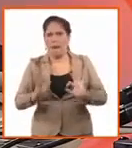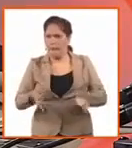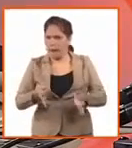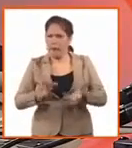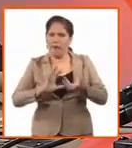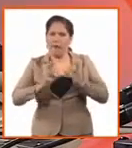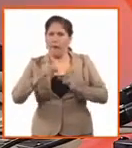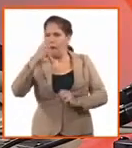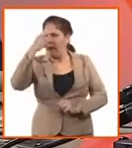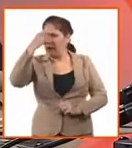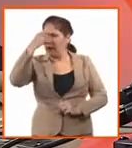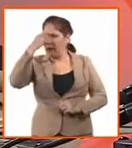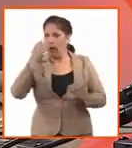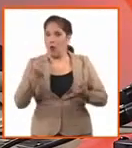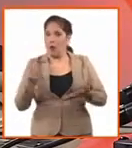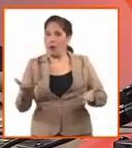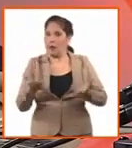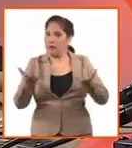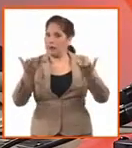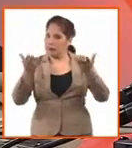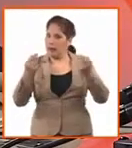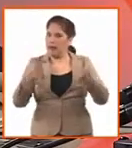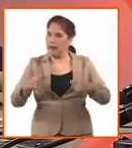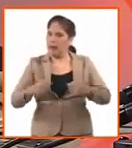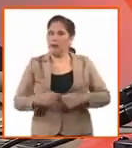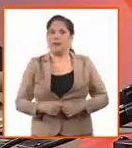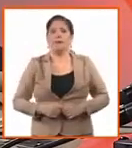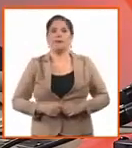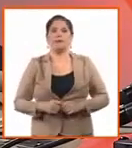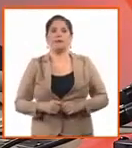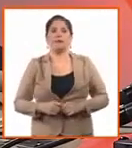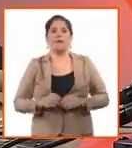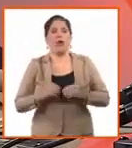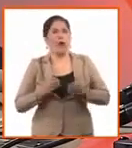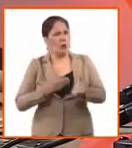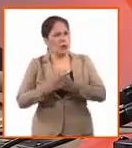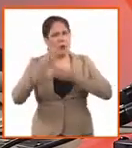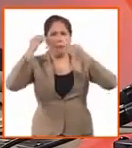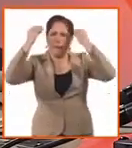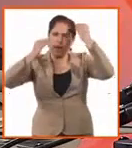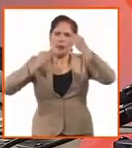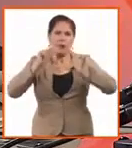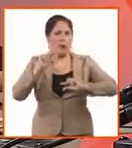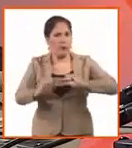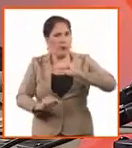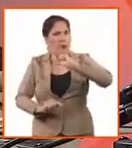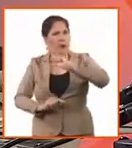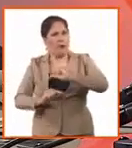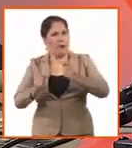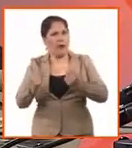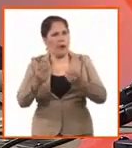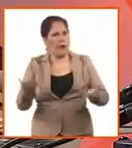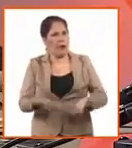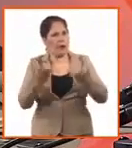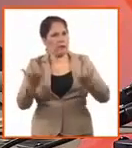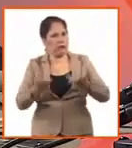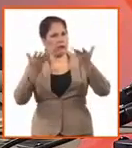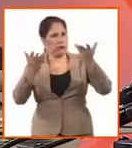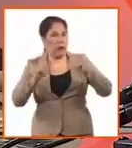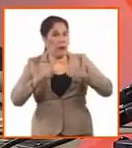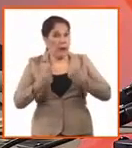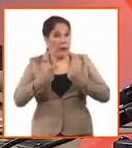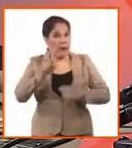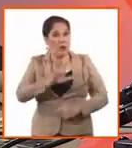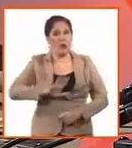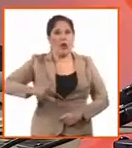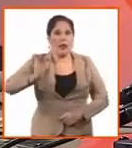mirada a la economía política a seguir pensando nuestros pasos en la economía pensando que estamos en un país